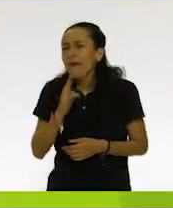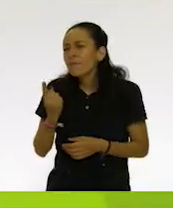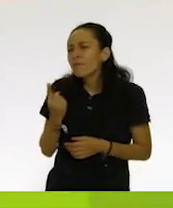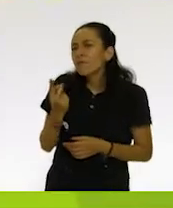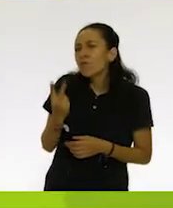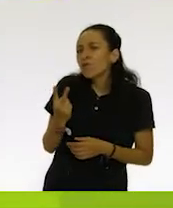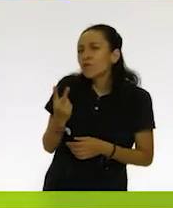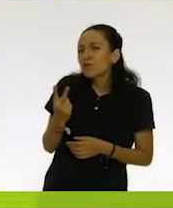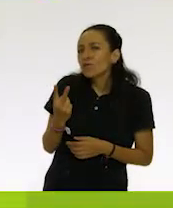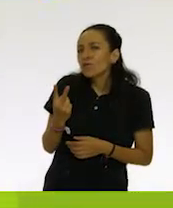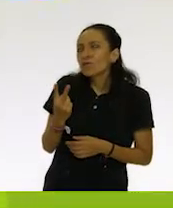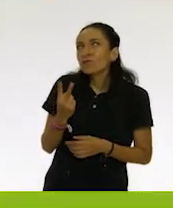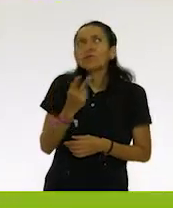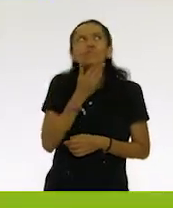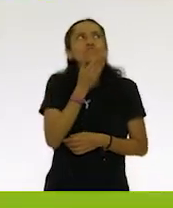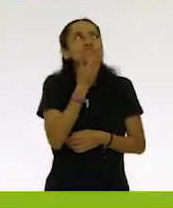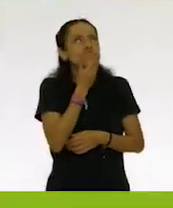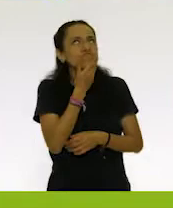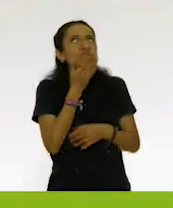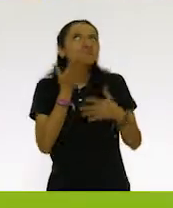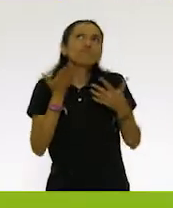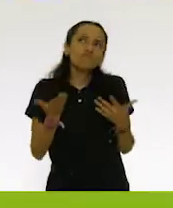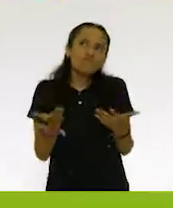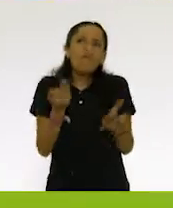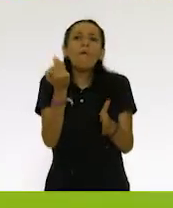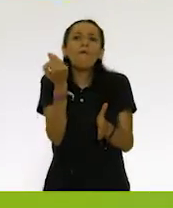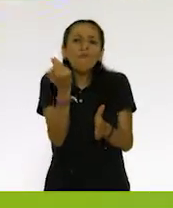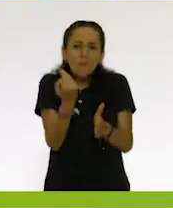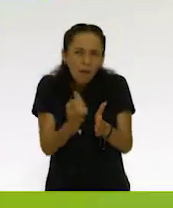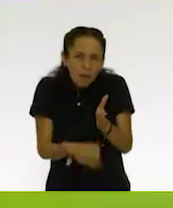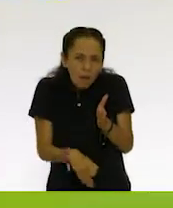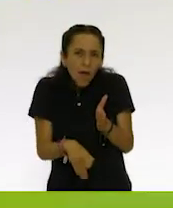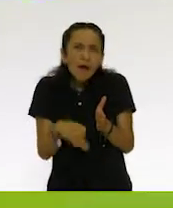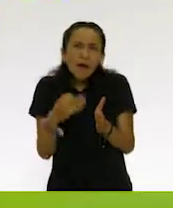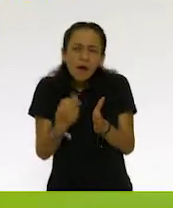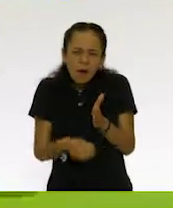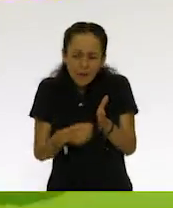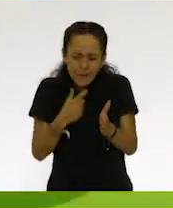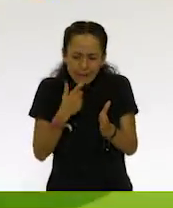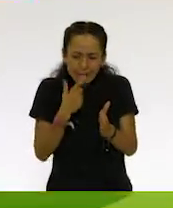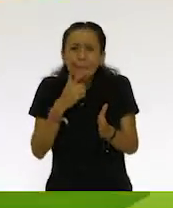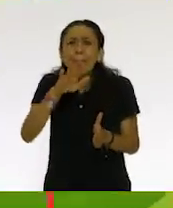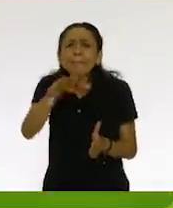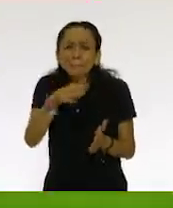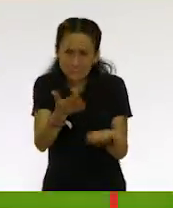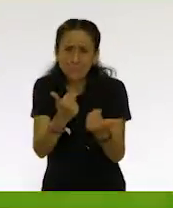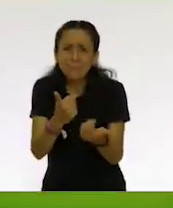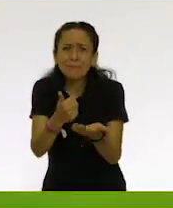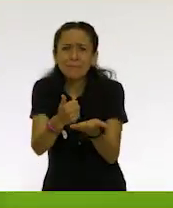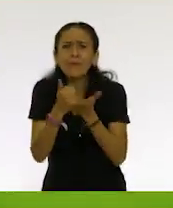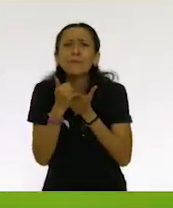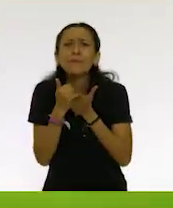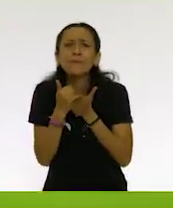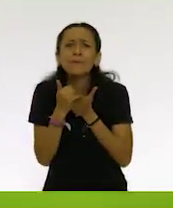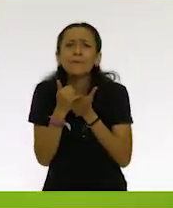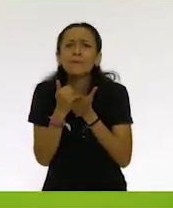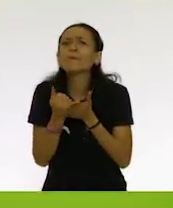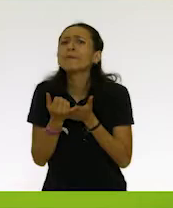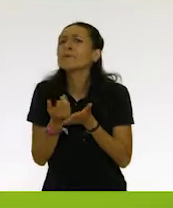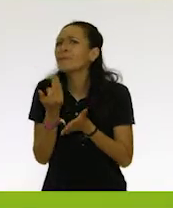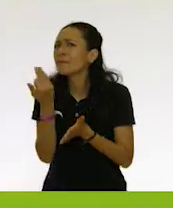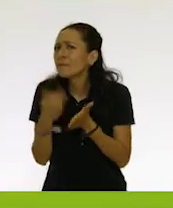1, 2. Entonces faltan... ¡Ay! ¿Me ayudan en casa? ¡Vamos!